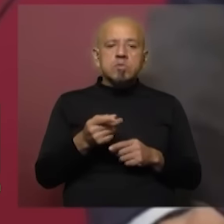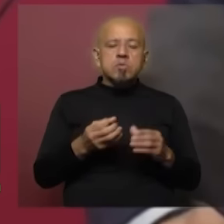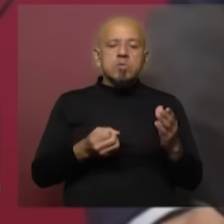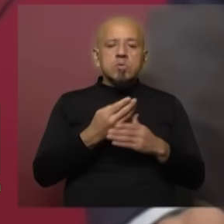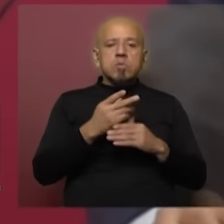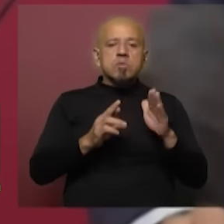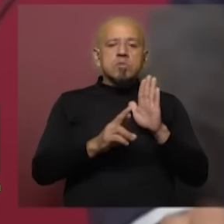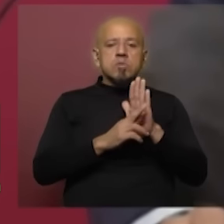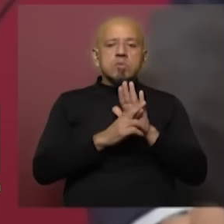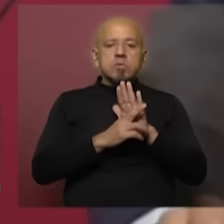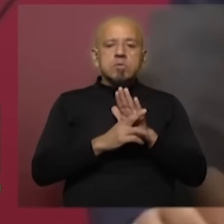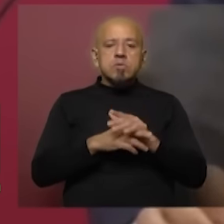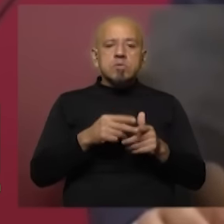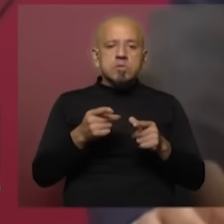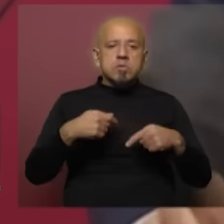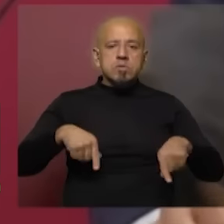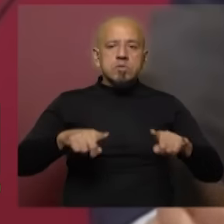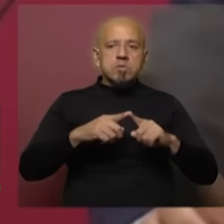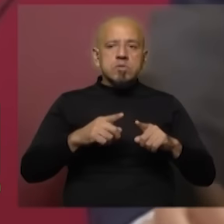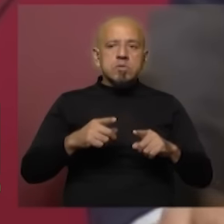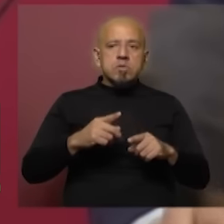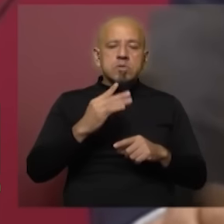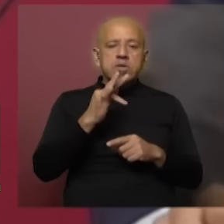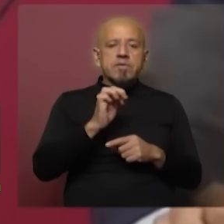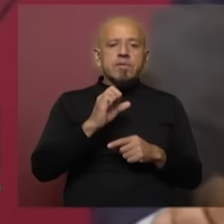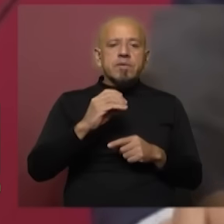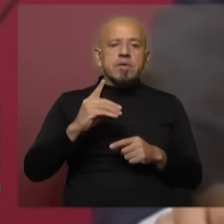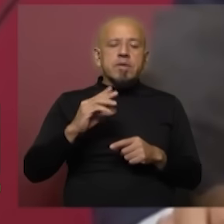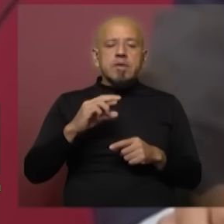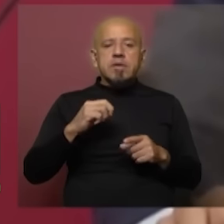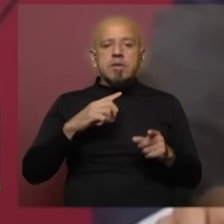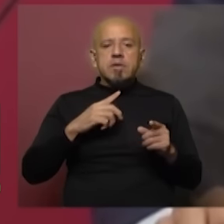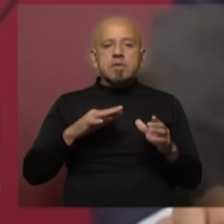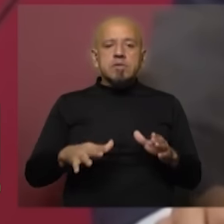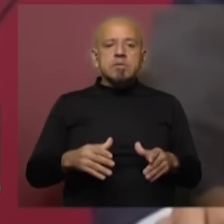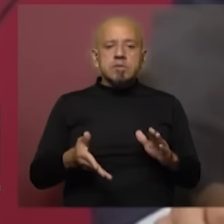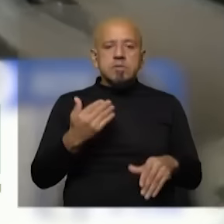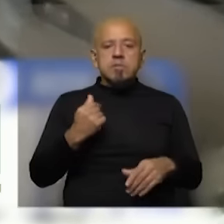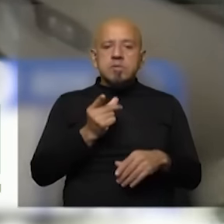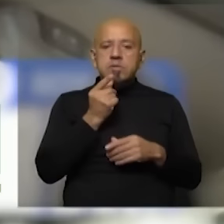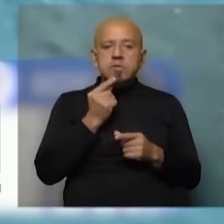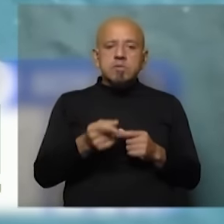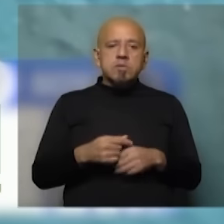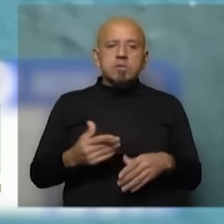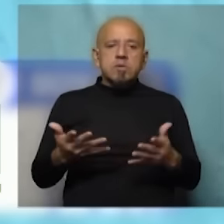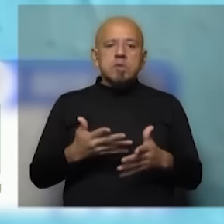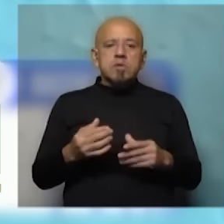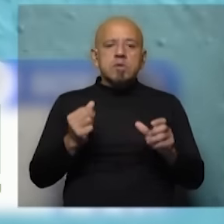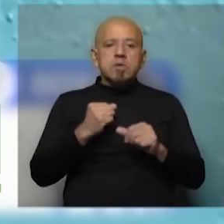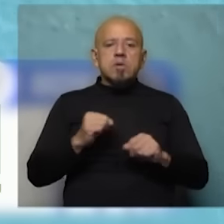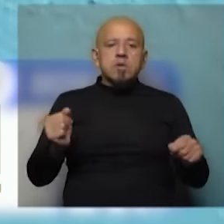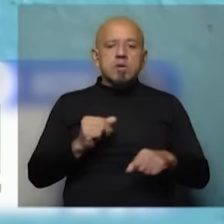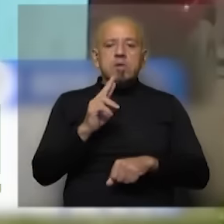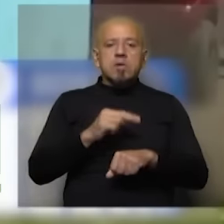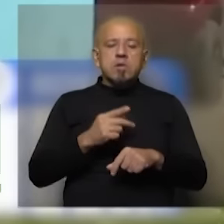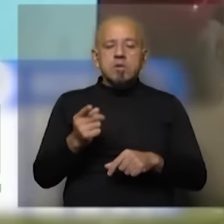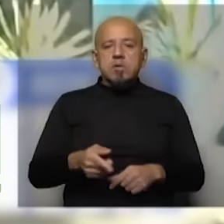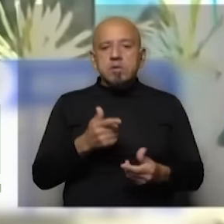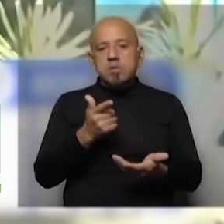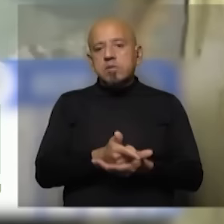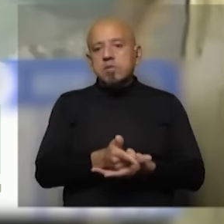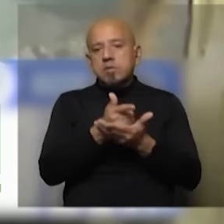para el uso de armas de fuego en las fuerzas federales de seguridad para darle más facultades a la policía, que ahora va a poder usar armas de fuego para detener a